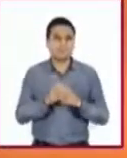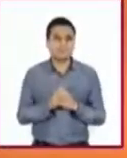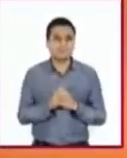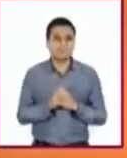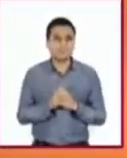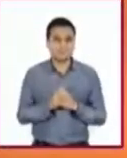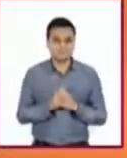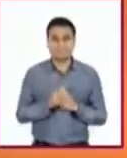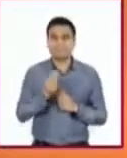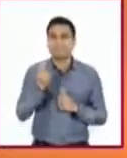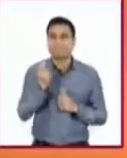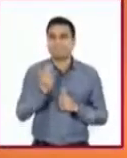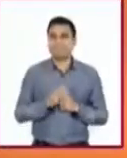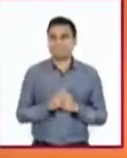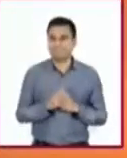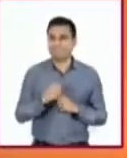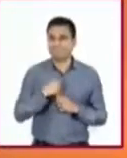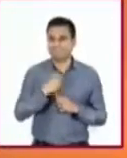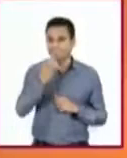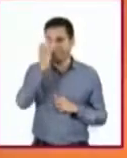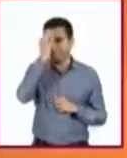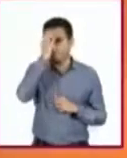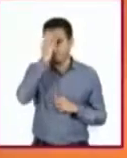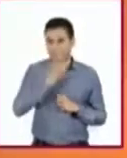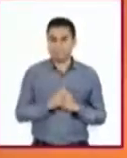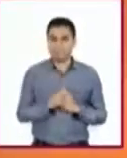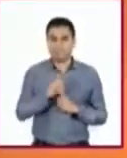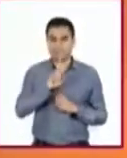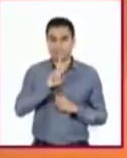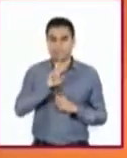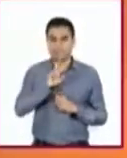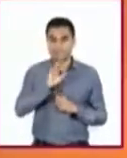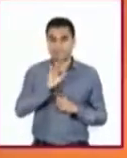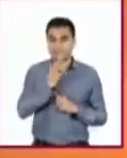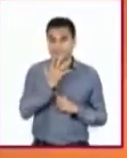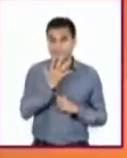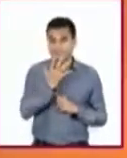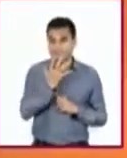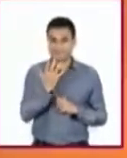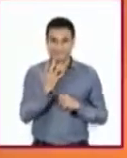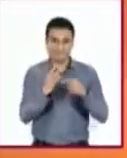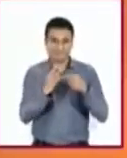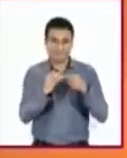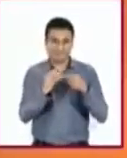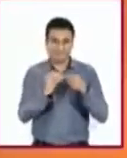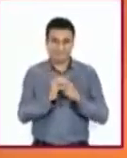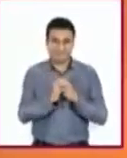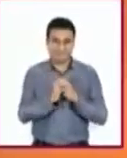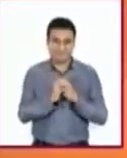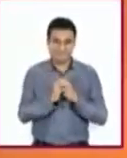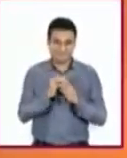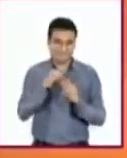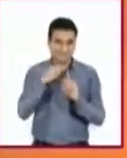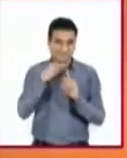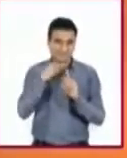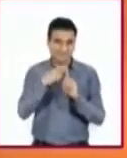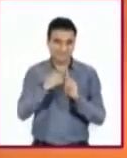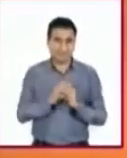encontrar la diferencia que hay de 245 enteros 50 centésimos positivo